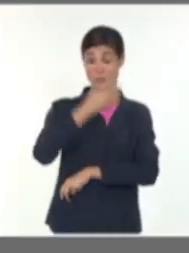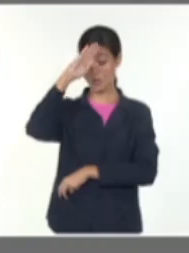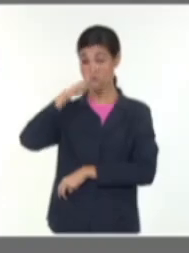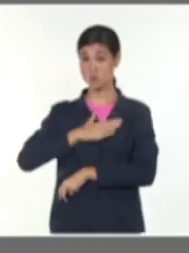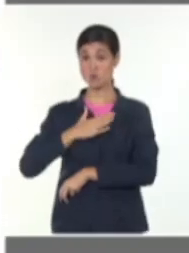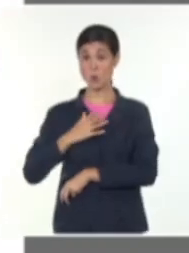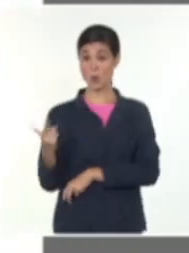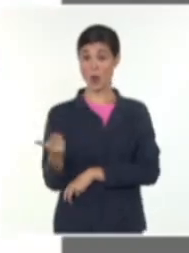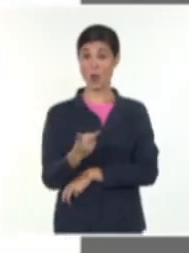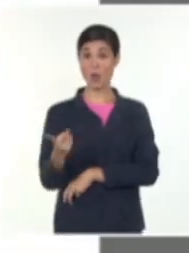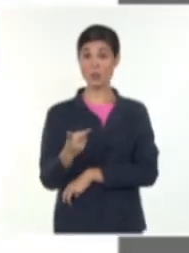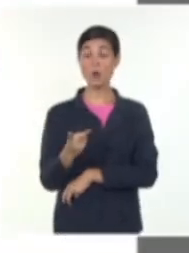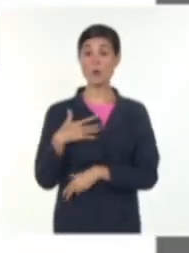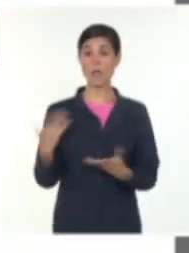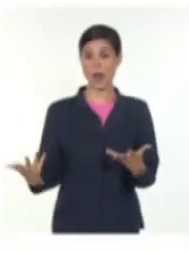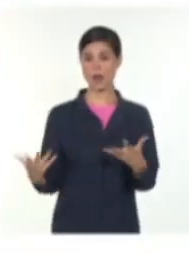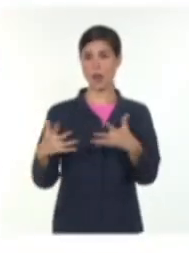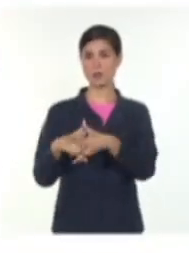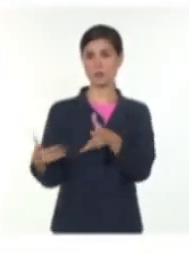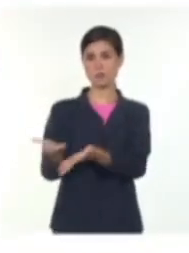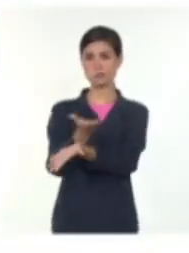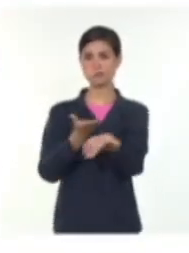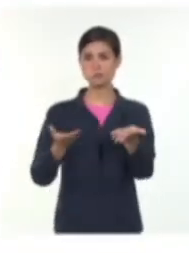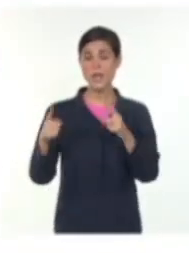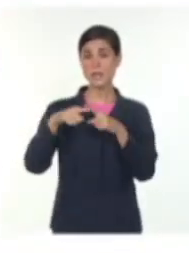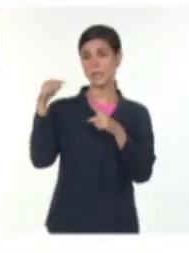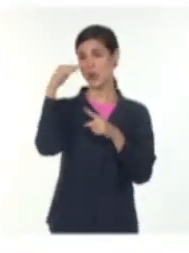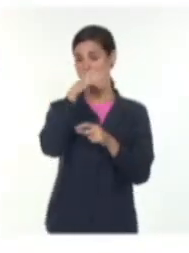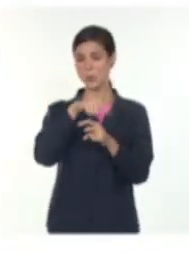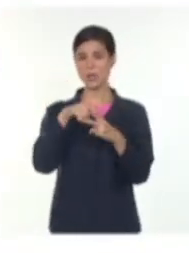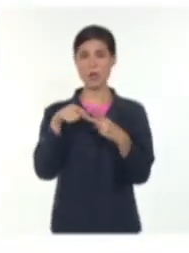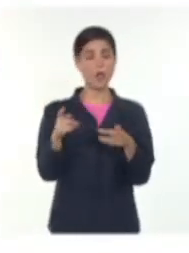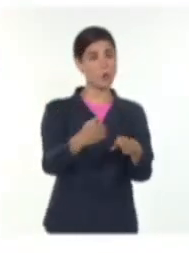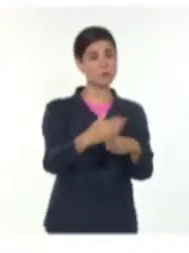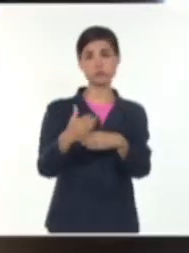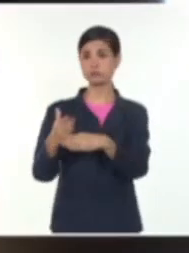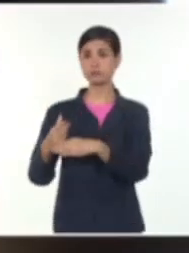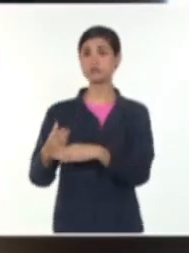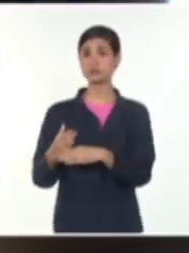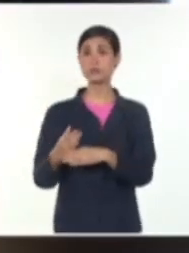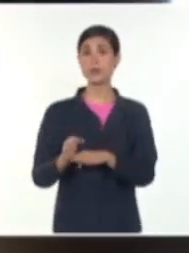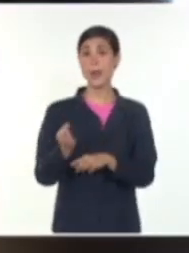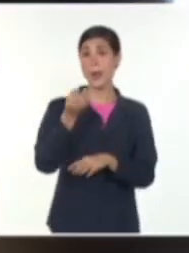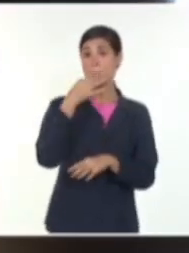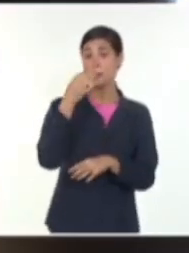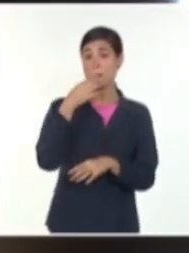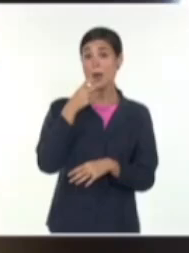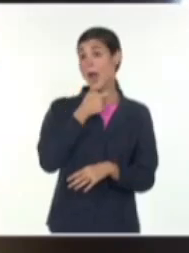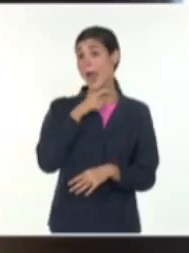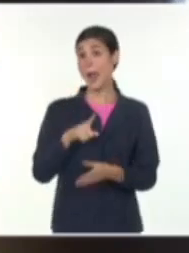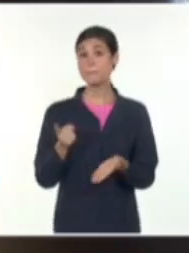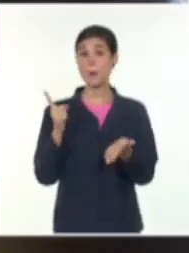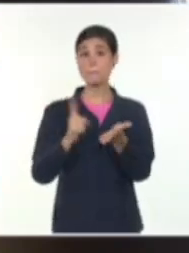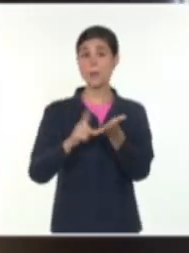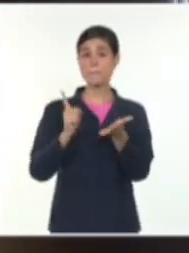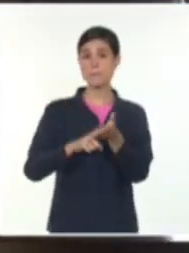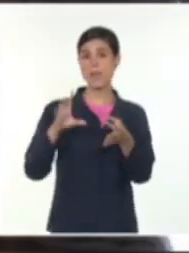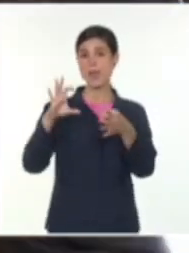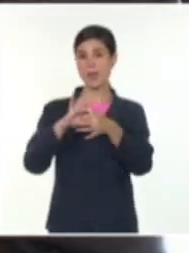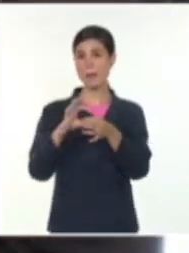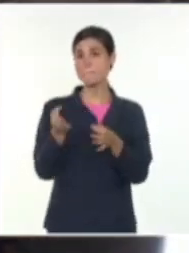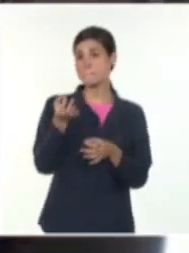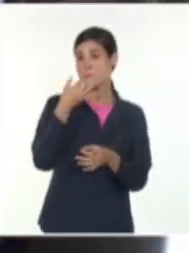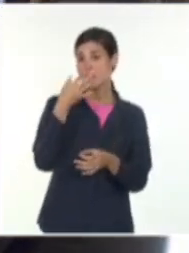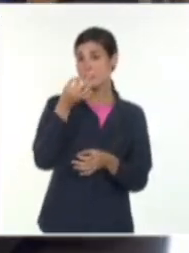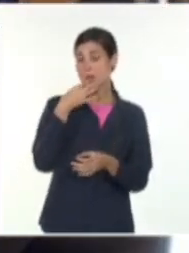materia tecnológica y que favorece aún más la comercialización de los productos ppg y abexol debe idos en líderes de